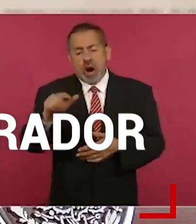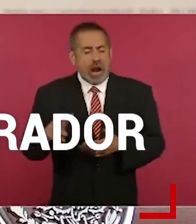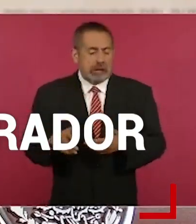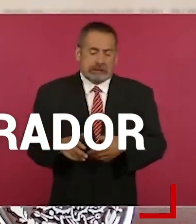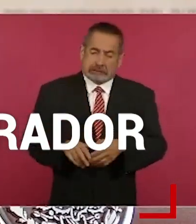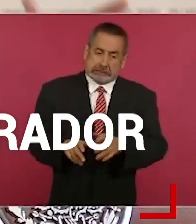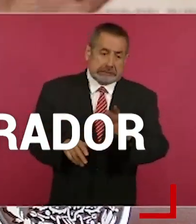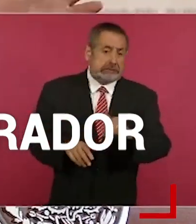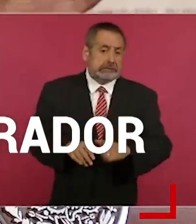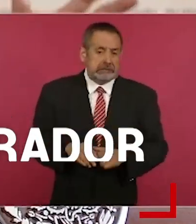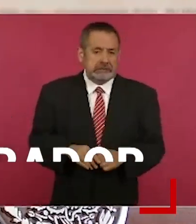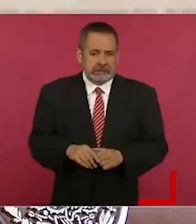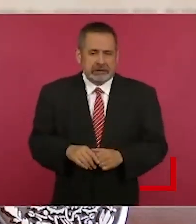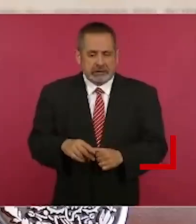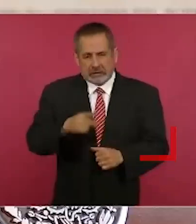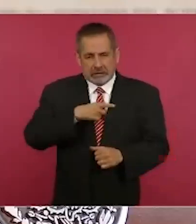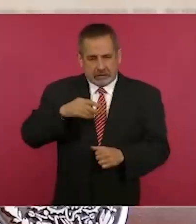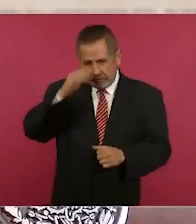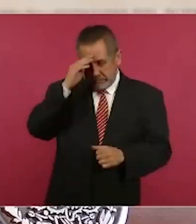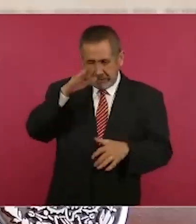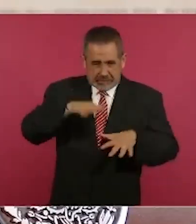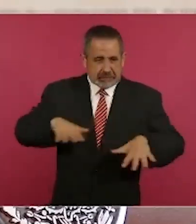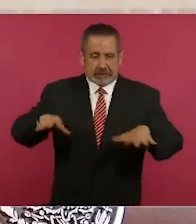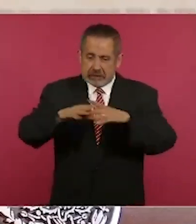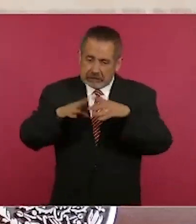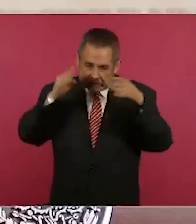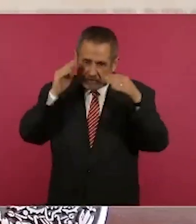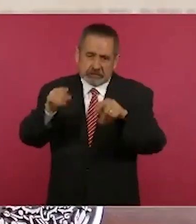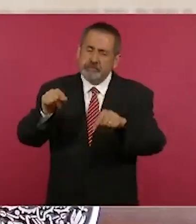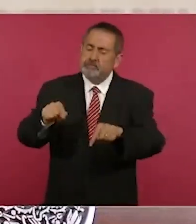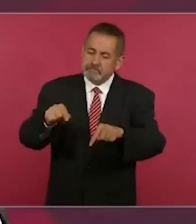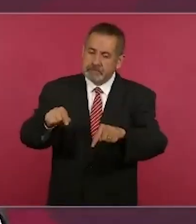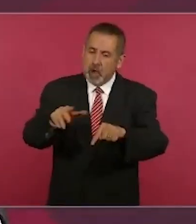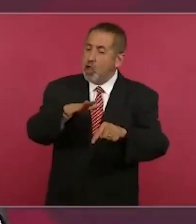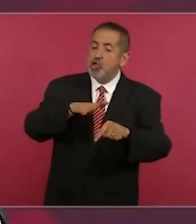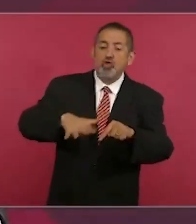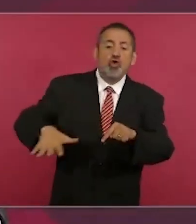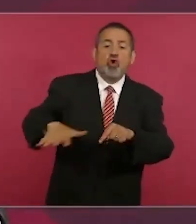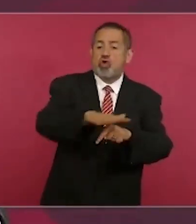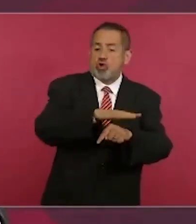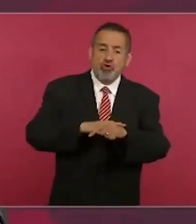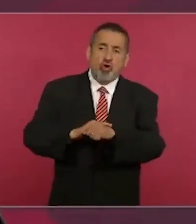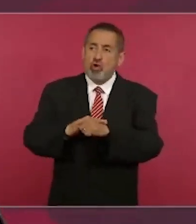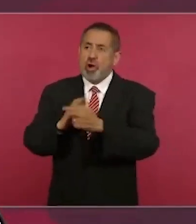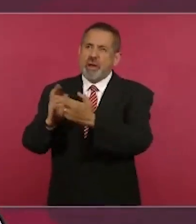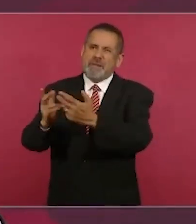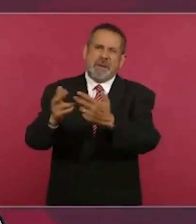que tomar en cuenta toda la zona afectada.